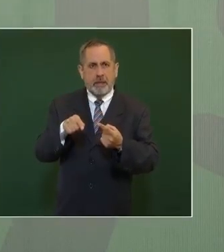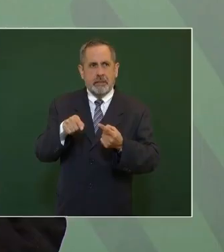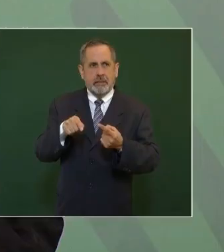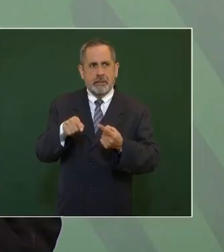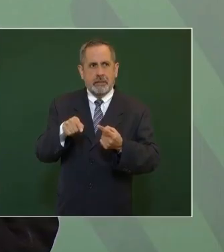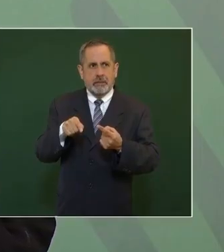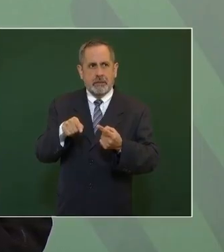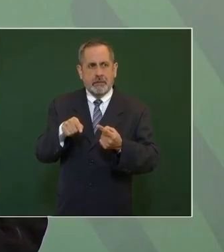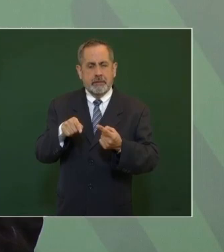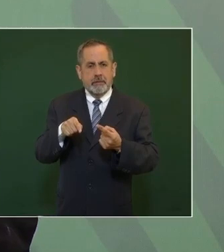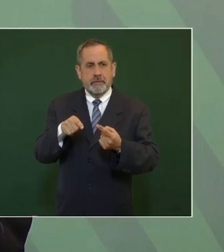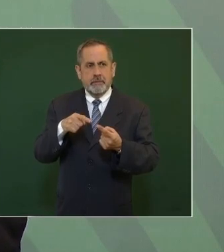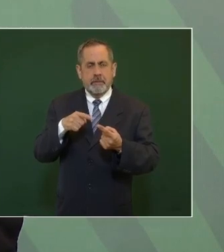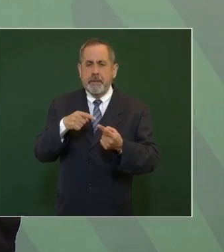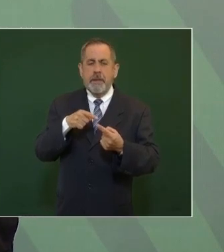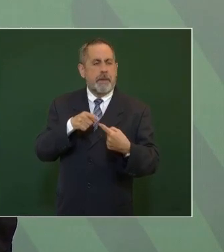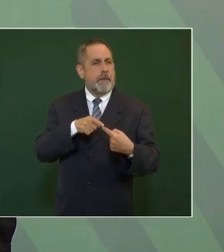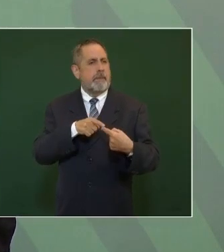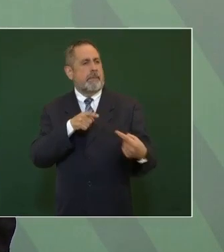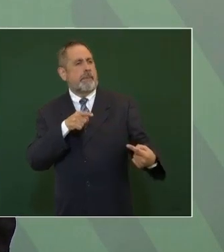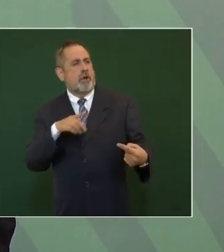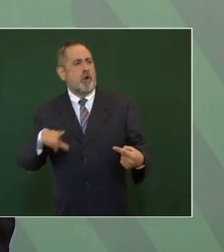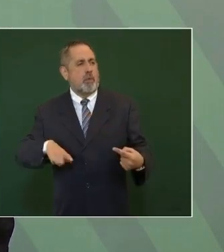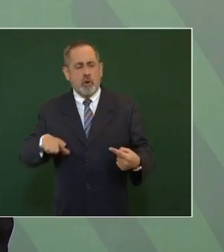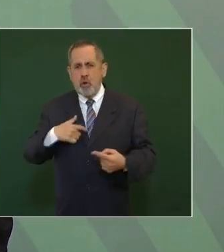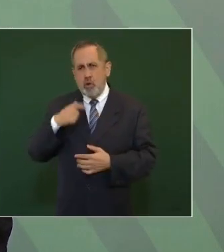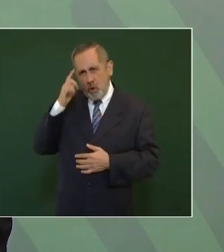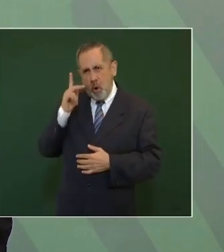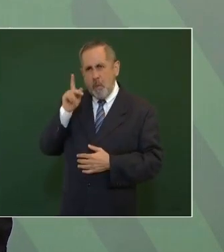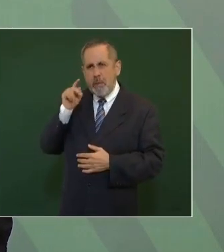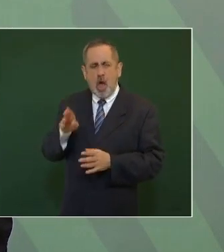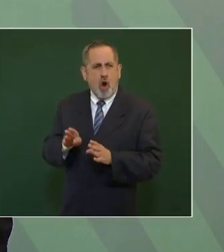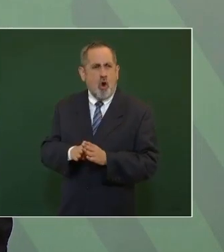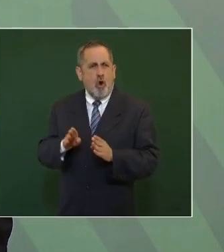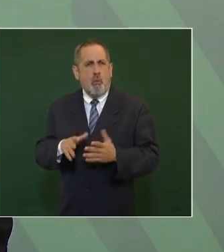nuestros opositores del gobierno?